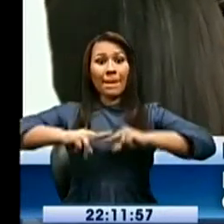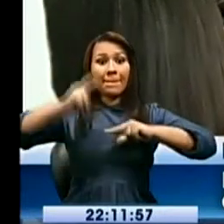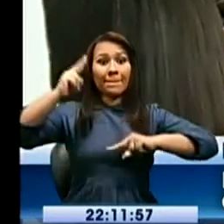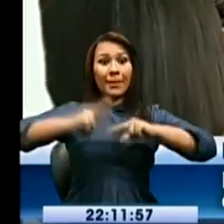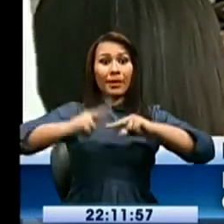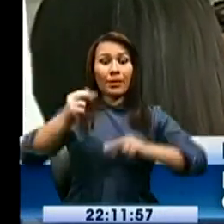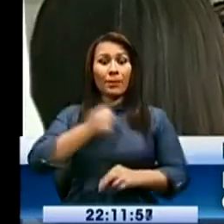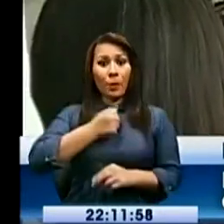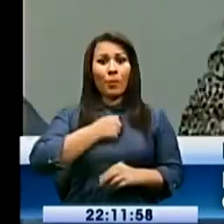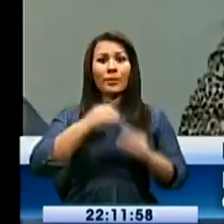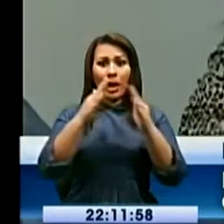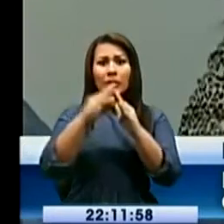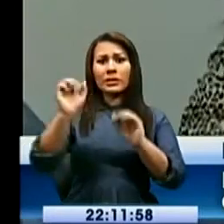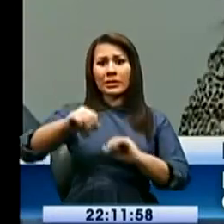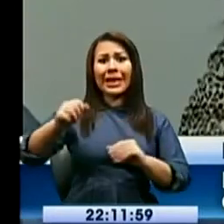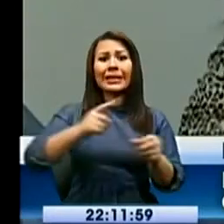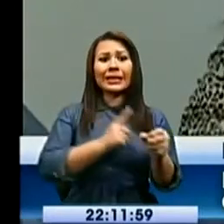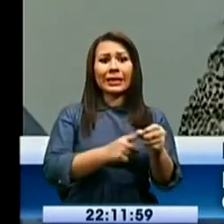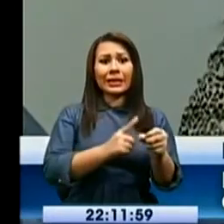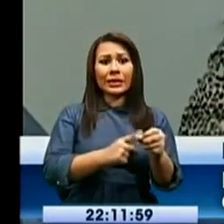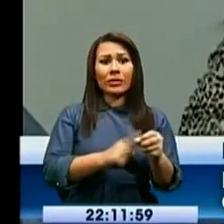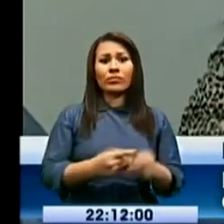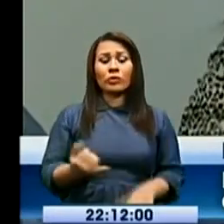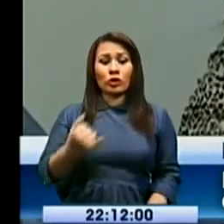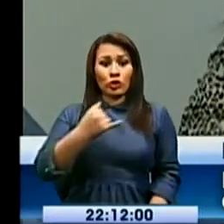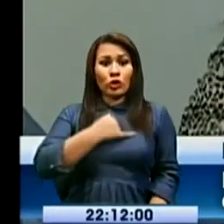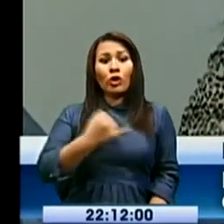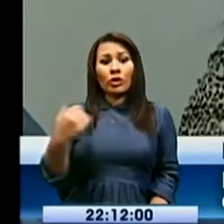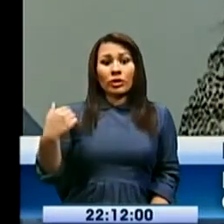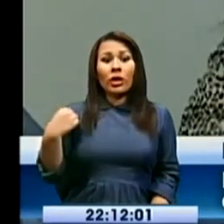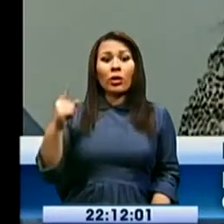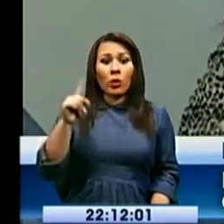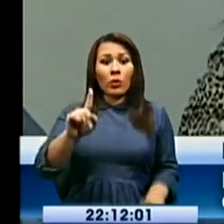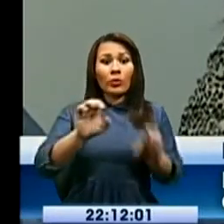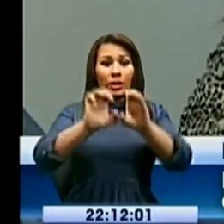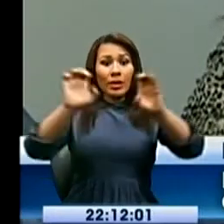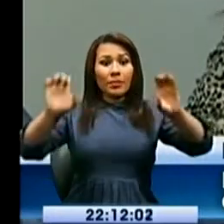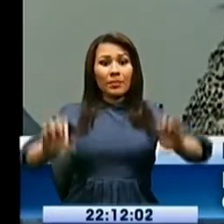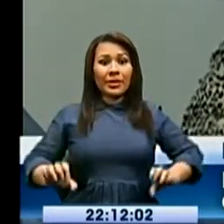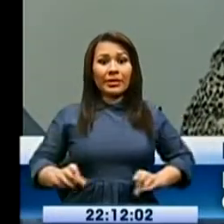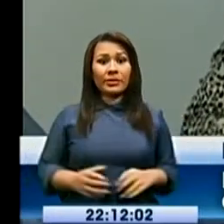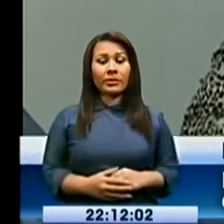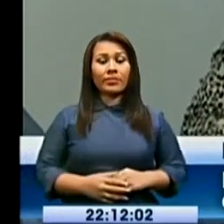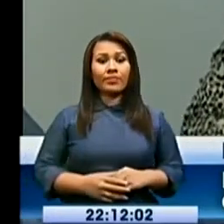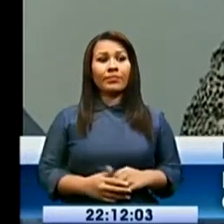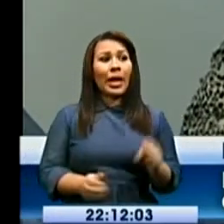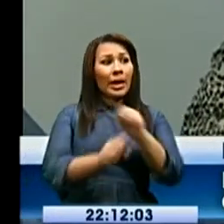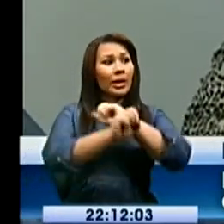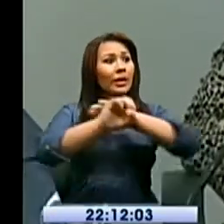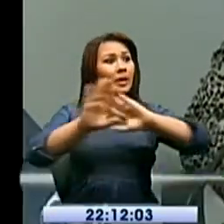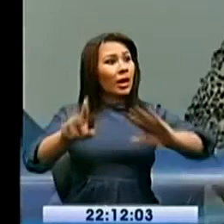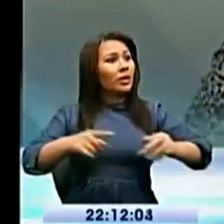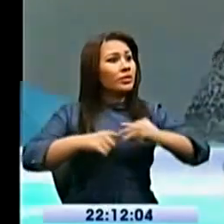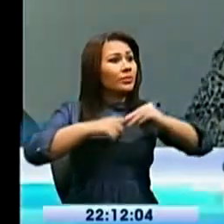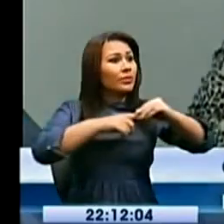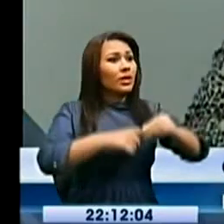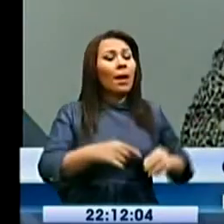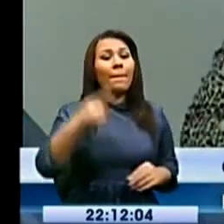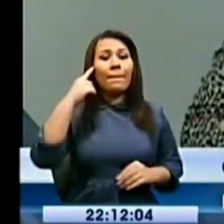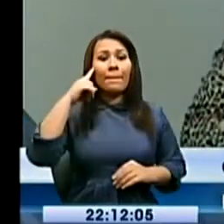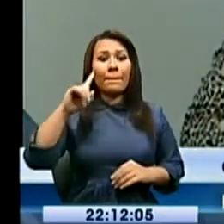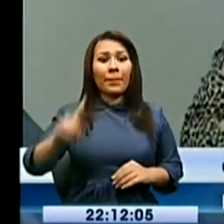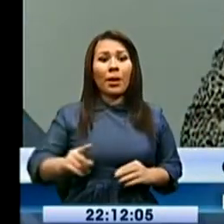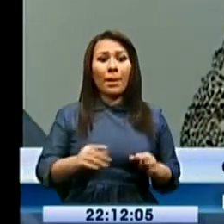del fiscal en Quito. Tener una empresa, como en este caso específico,